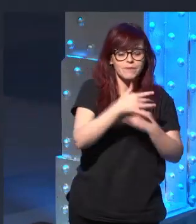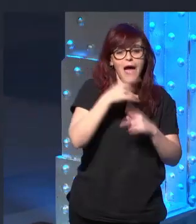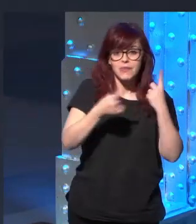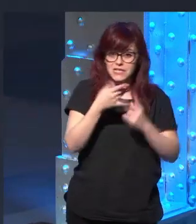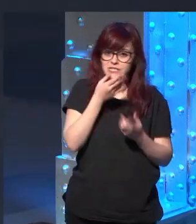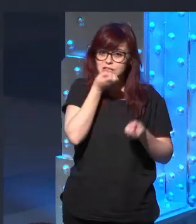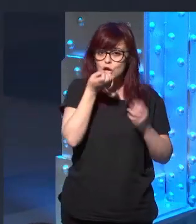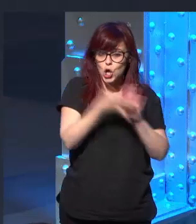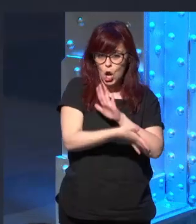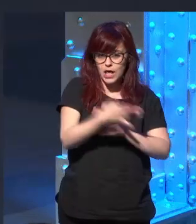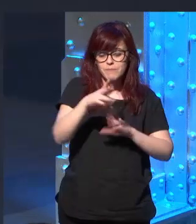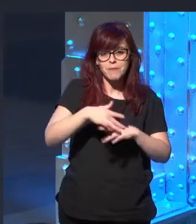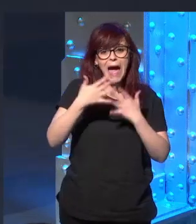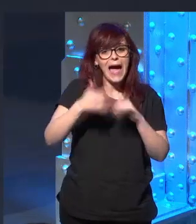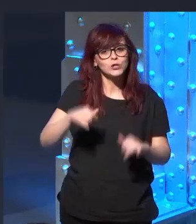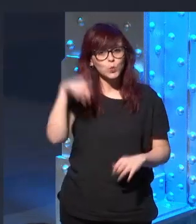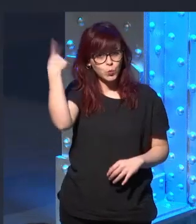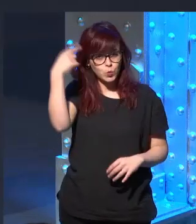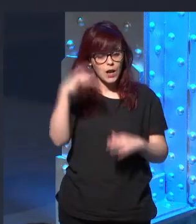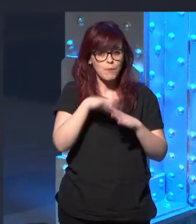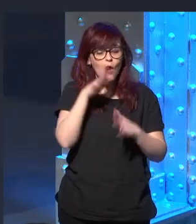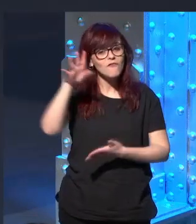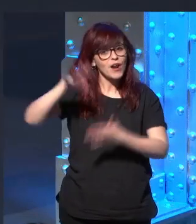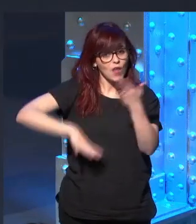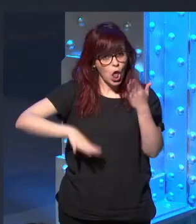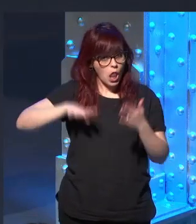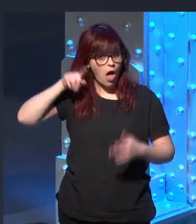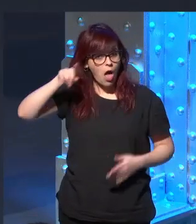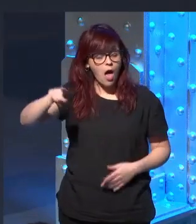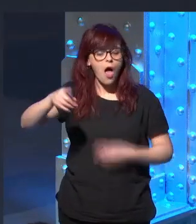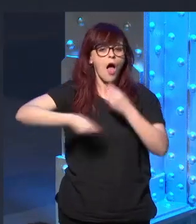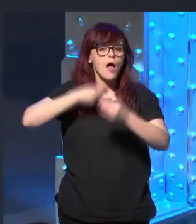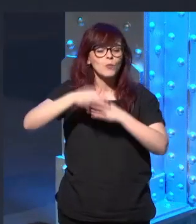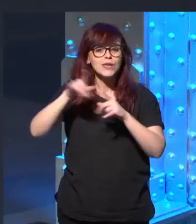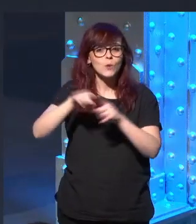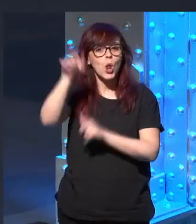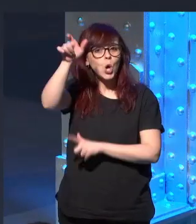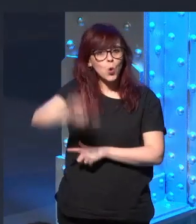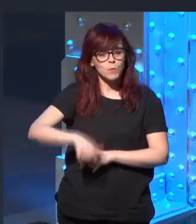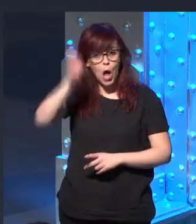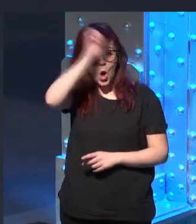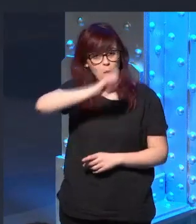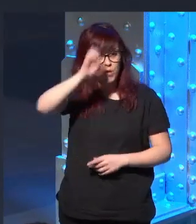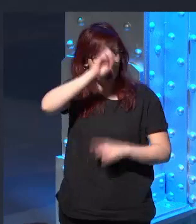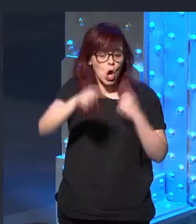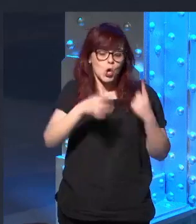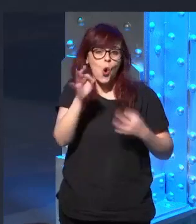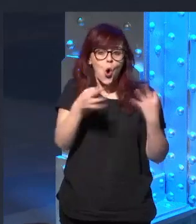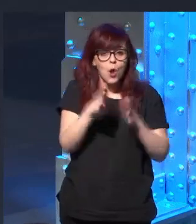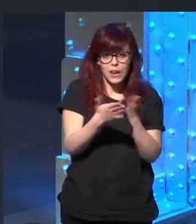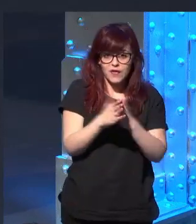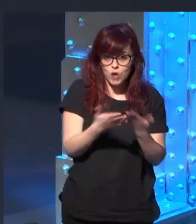que hago crónica de los actos culturales que pasan en Barcelona, como si hago columnas de opinión, como si hago libros, como si escribo